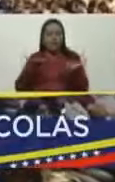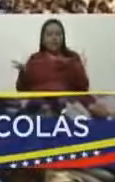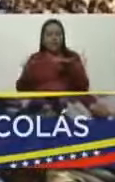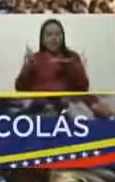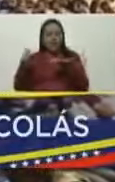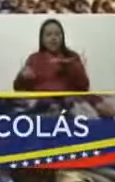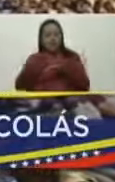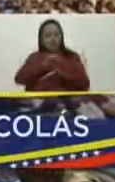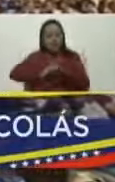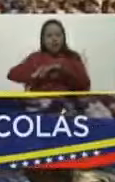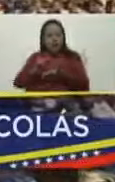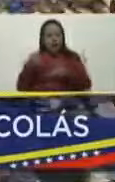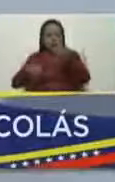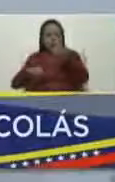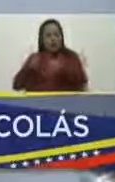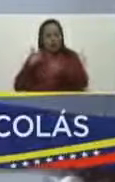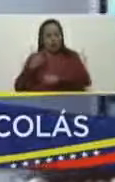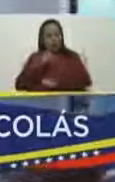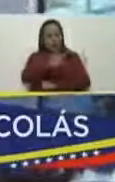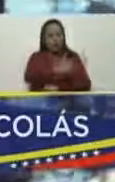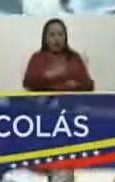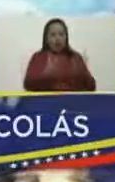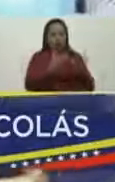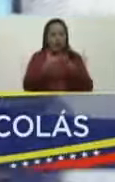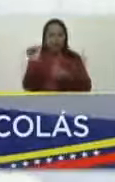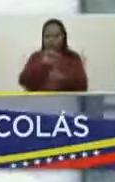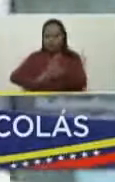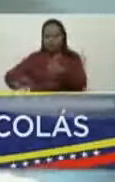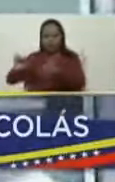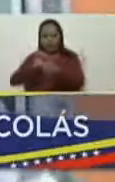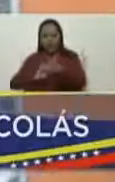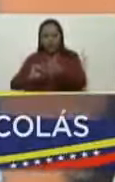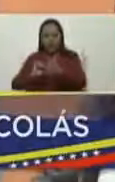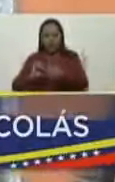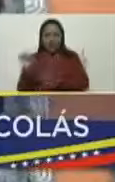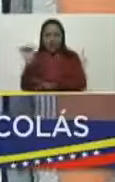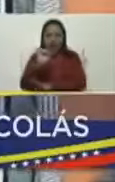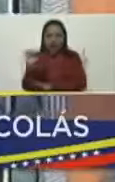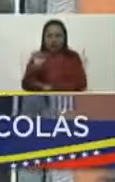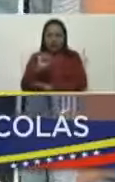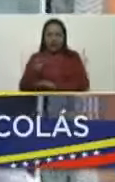va a domicilio, donde usted esté, le lavan el carro. Me gustaría, todos han sido